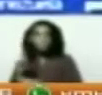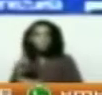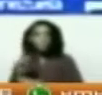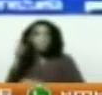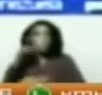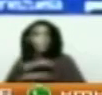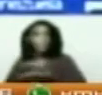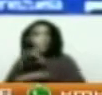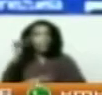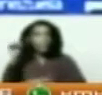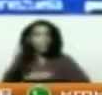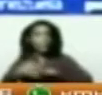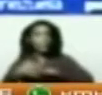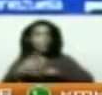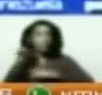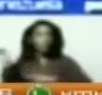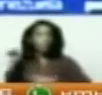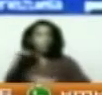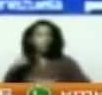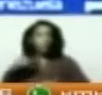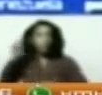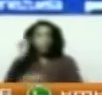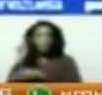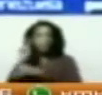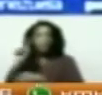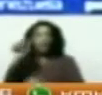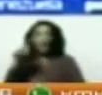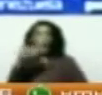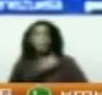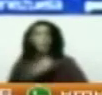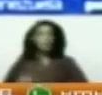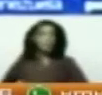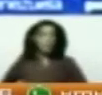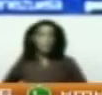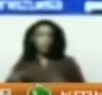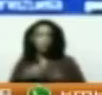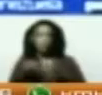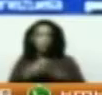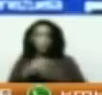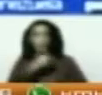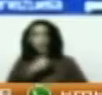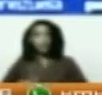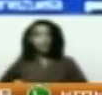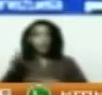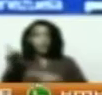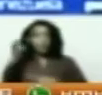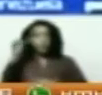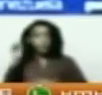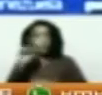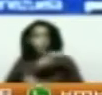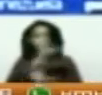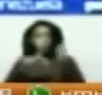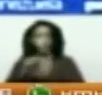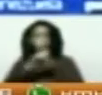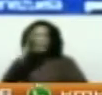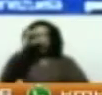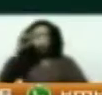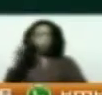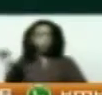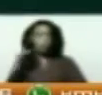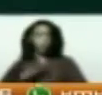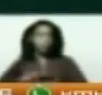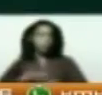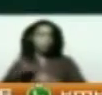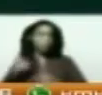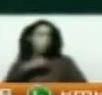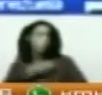todos los días fastidiosa la presidenta de la comisión presidencial verdad porque yo